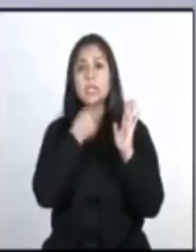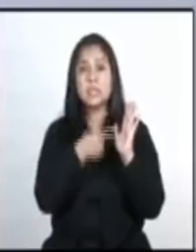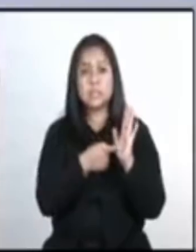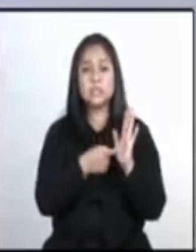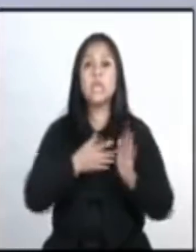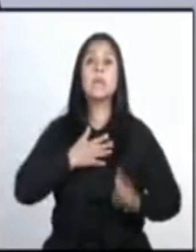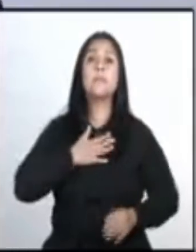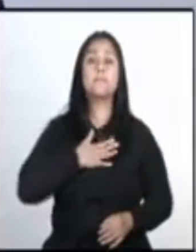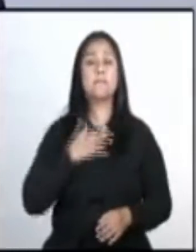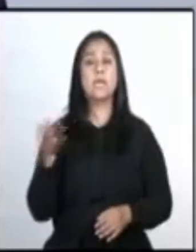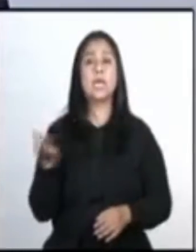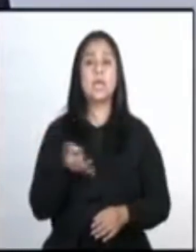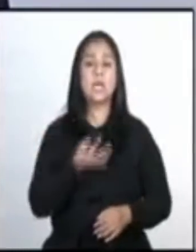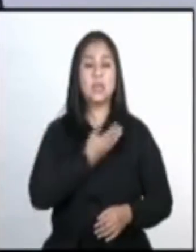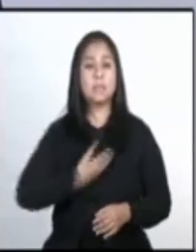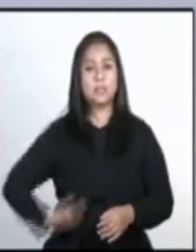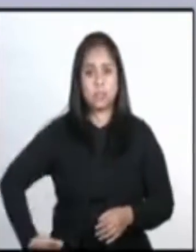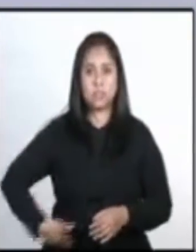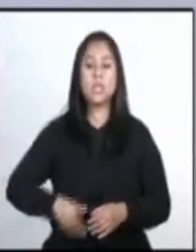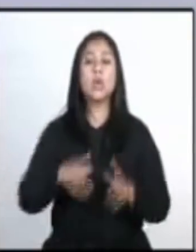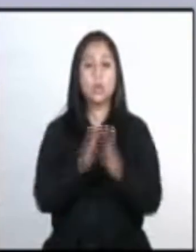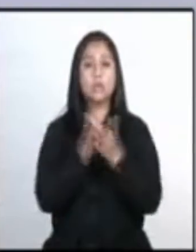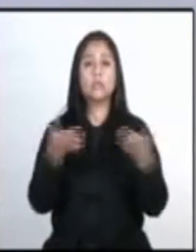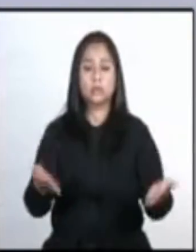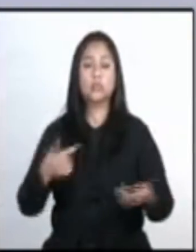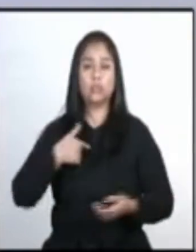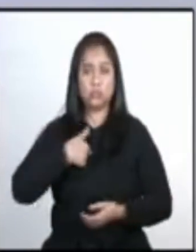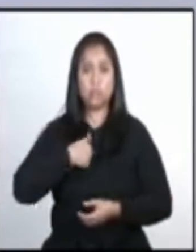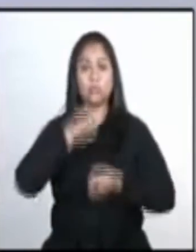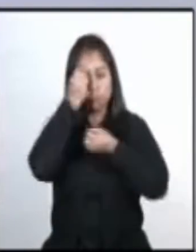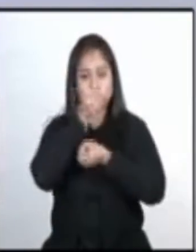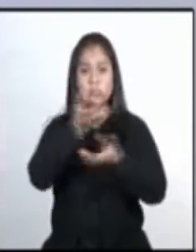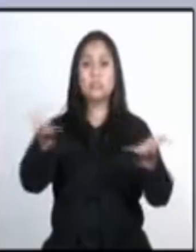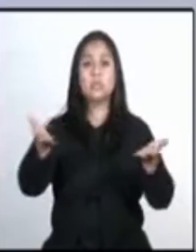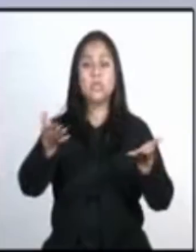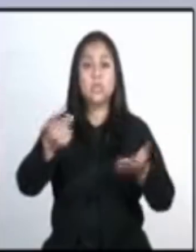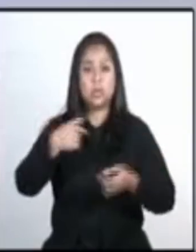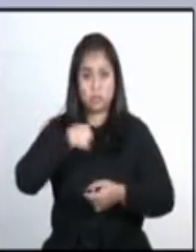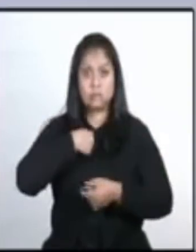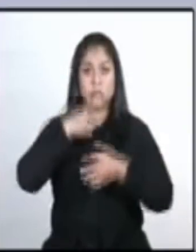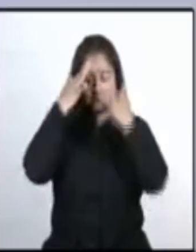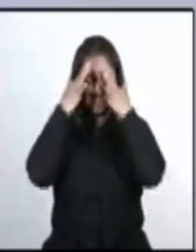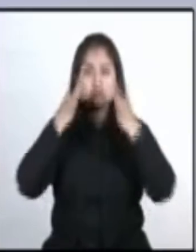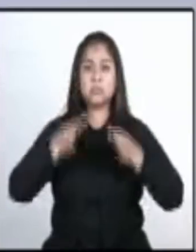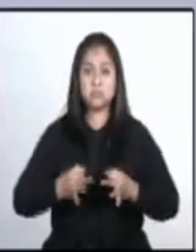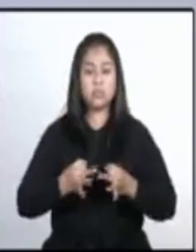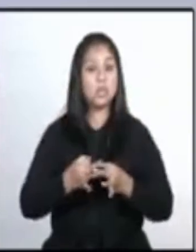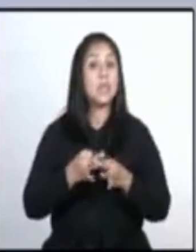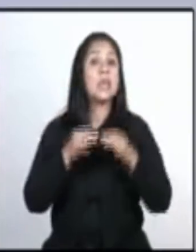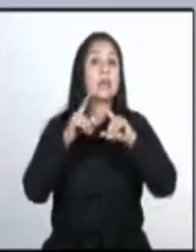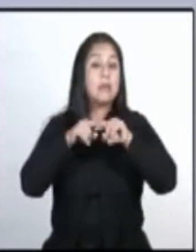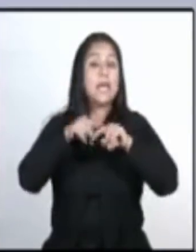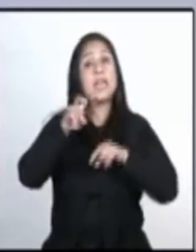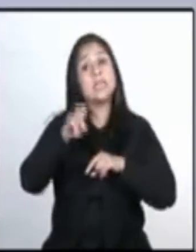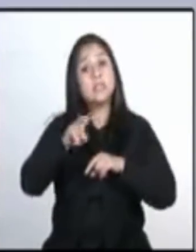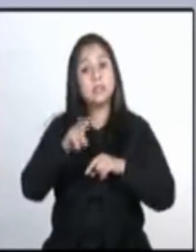siendo que en mi calidad de presidente constitucional estoy facultado a dictar disposiciones que sean necesarias en caso de